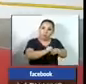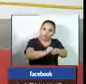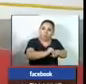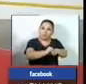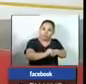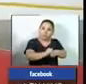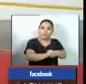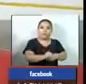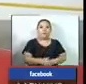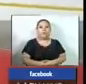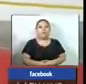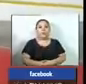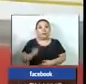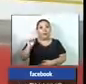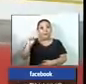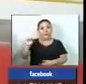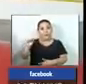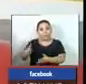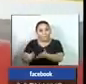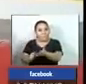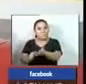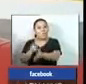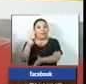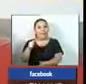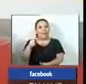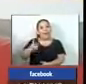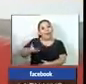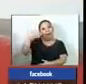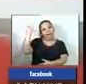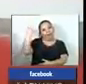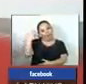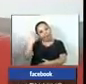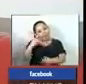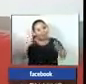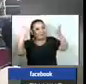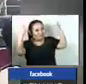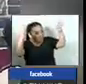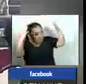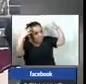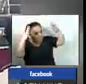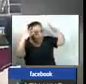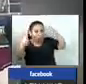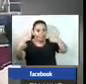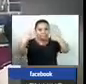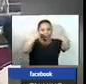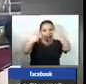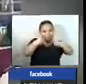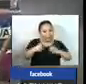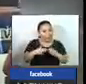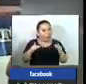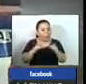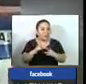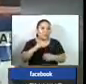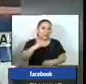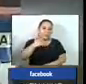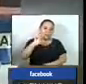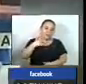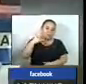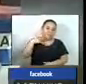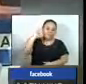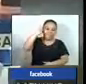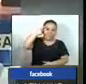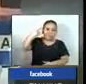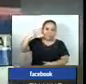fuerte Llega por primera vez al escenario donde recibió aplausos y algunos golpes La nostalgia lo invade y espera